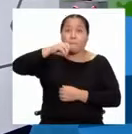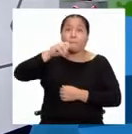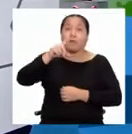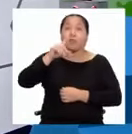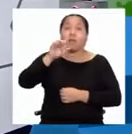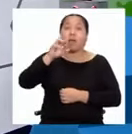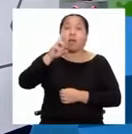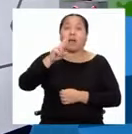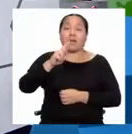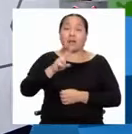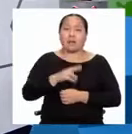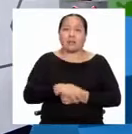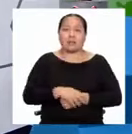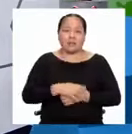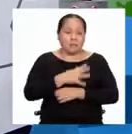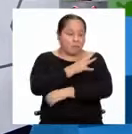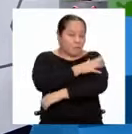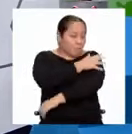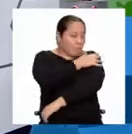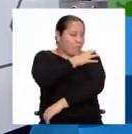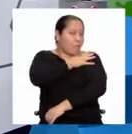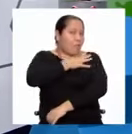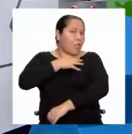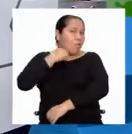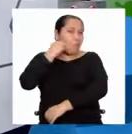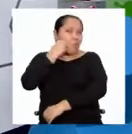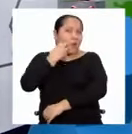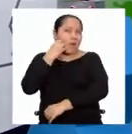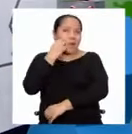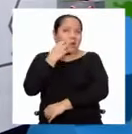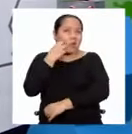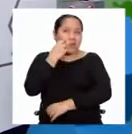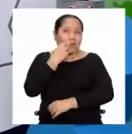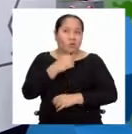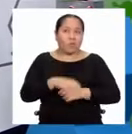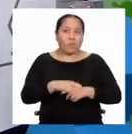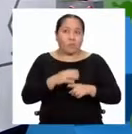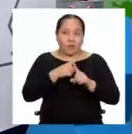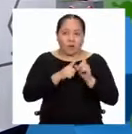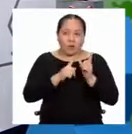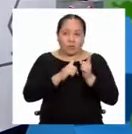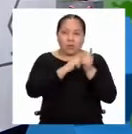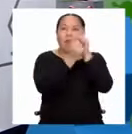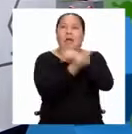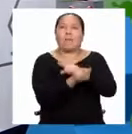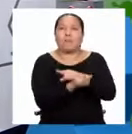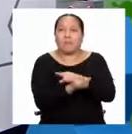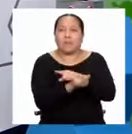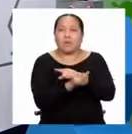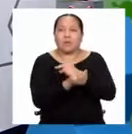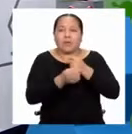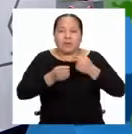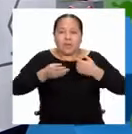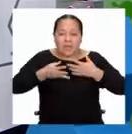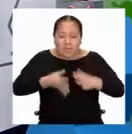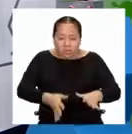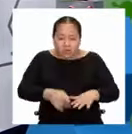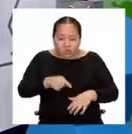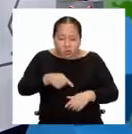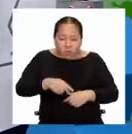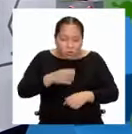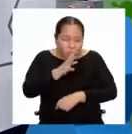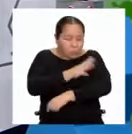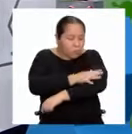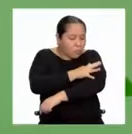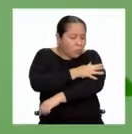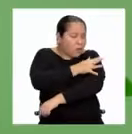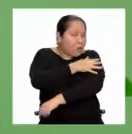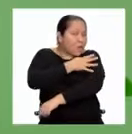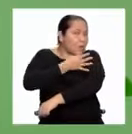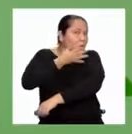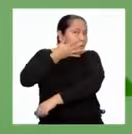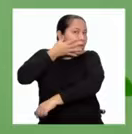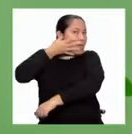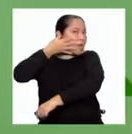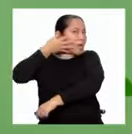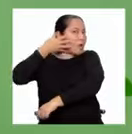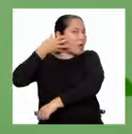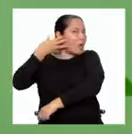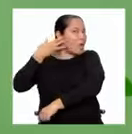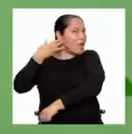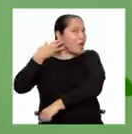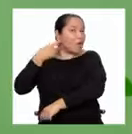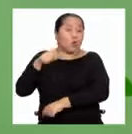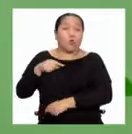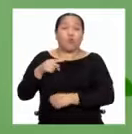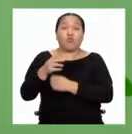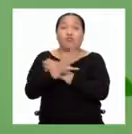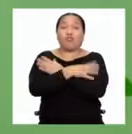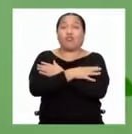marrón, pero como pasa en la naturaleza, en algún momento hubo una mutación y nació uno con pelo blanco. Un oso